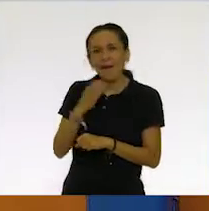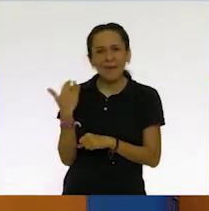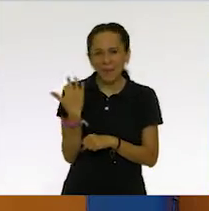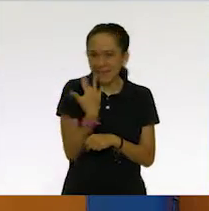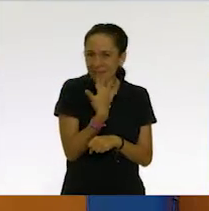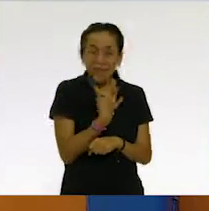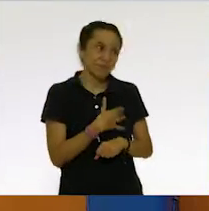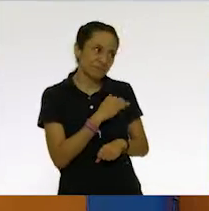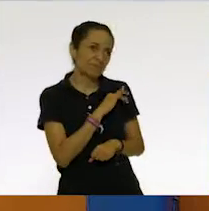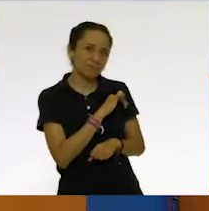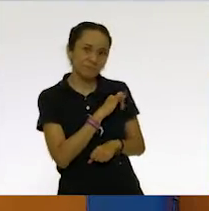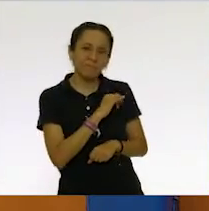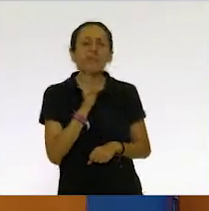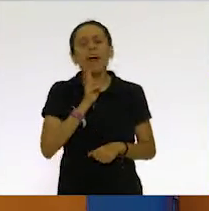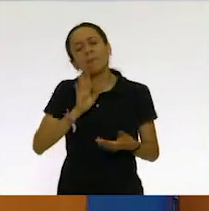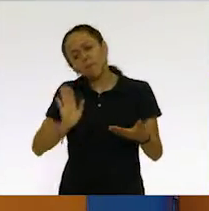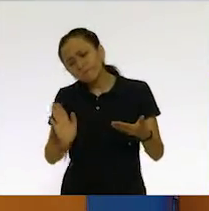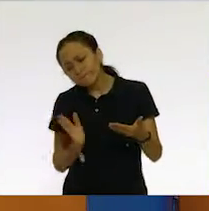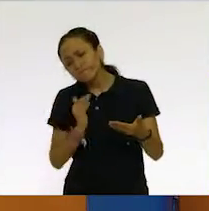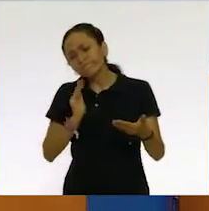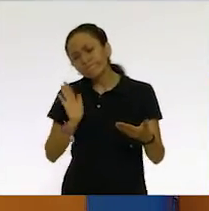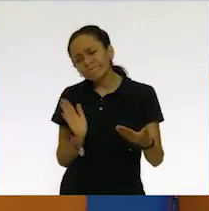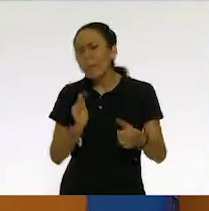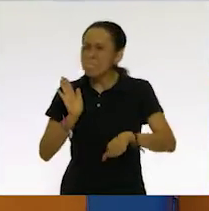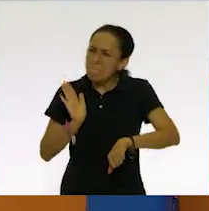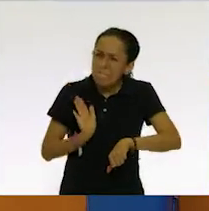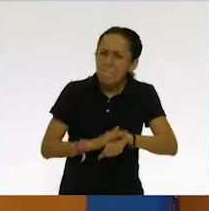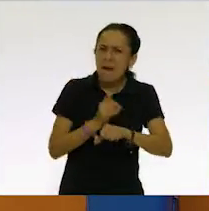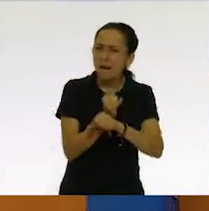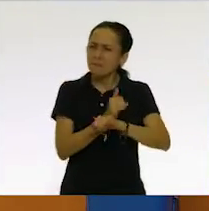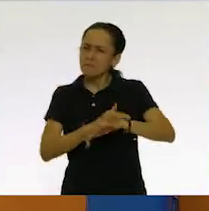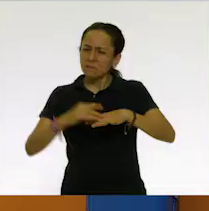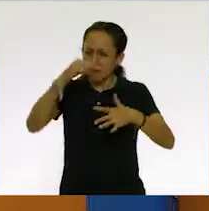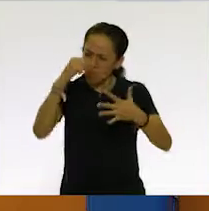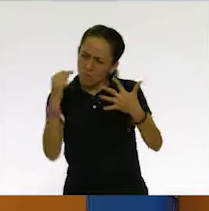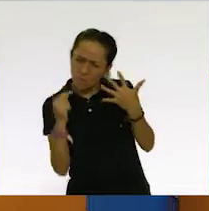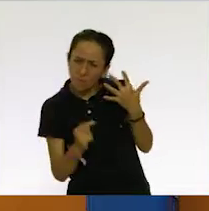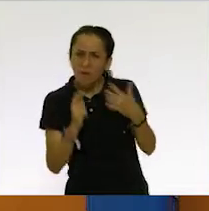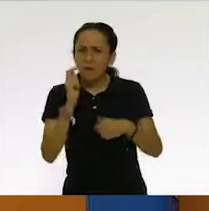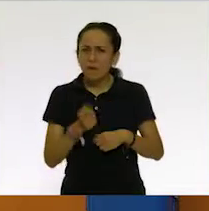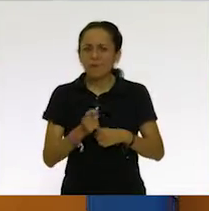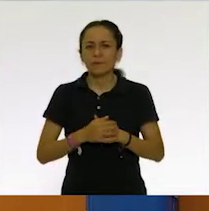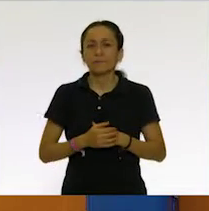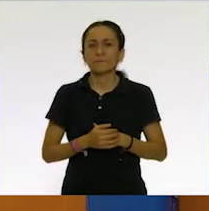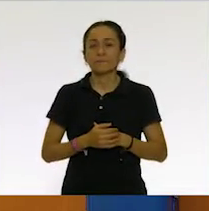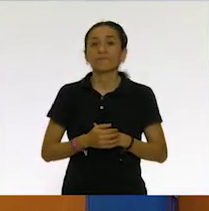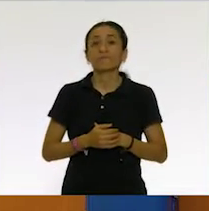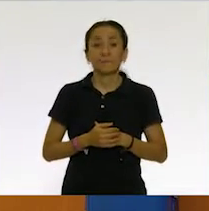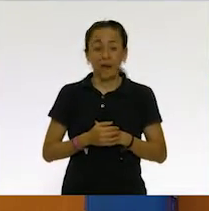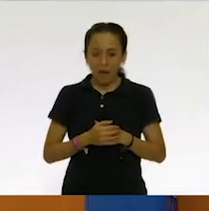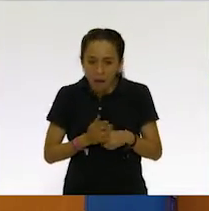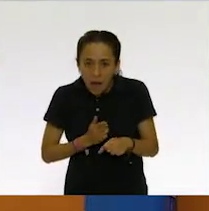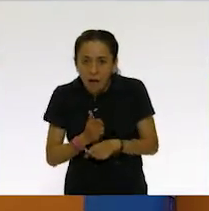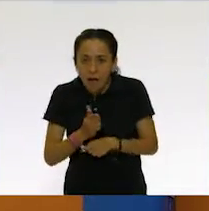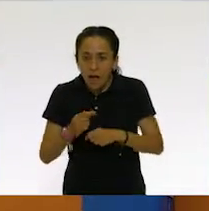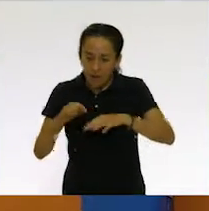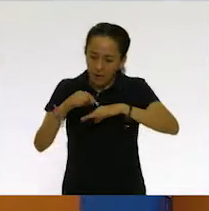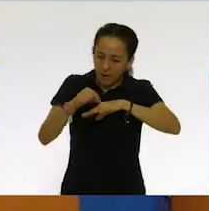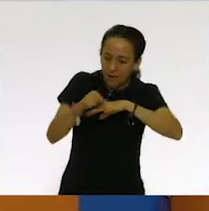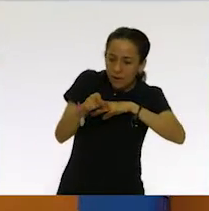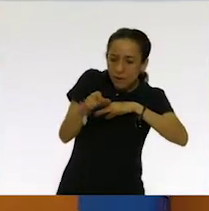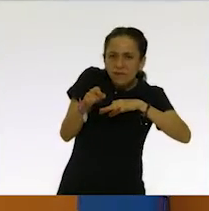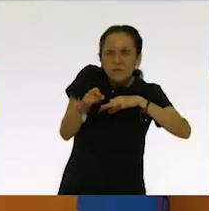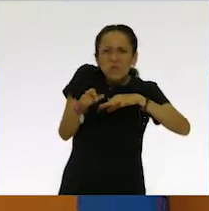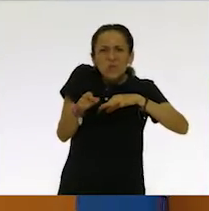osos que tenemos aquí, aquí, aquí. En sus garras son muy